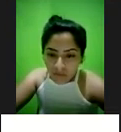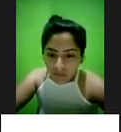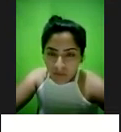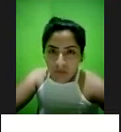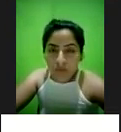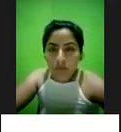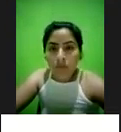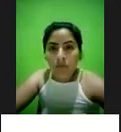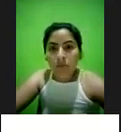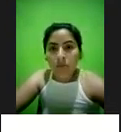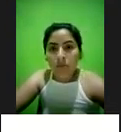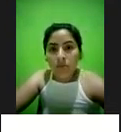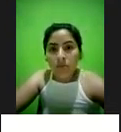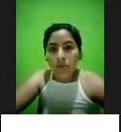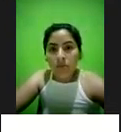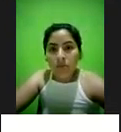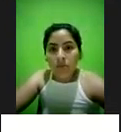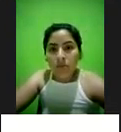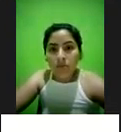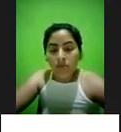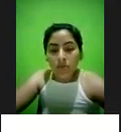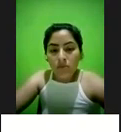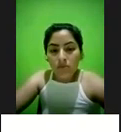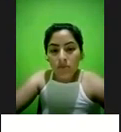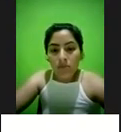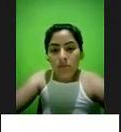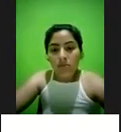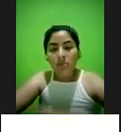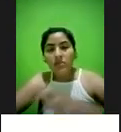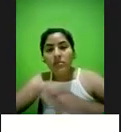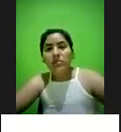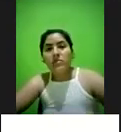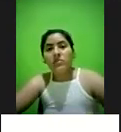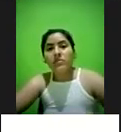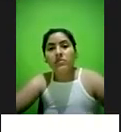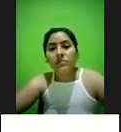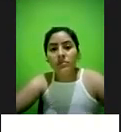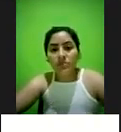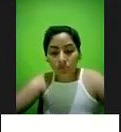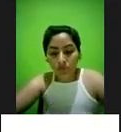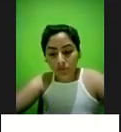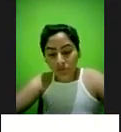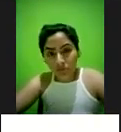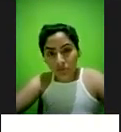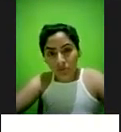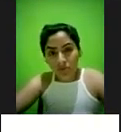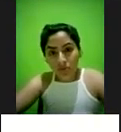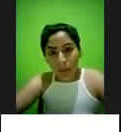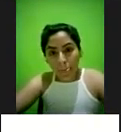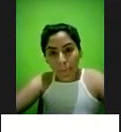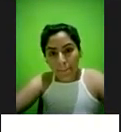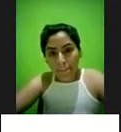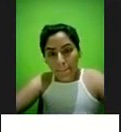ustedes hacen un poquito más profundo, es porque sí se han dado en la dermis o nada y han lastimado un vaso sanguíneo. Entonces, ya saben, sus funciones del